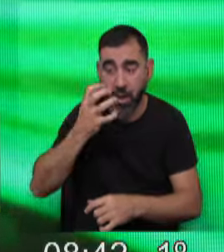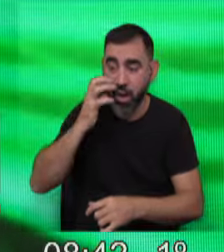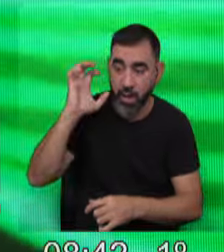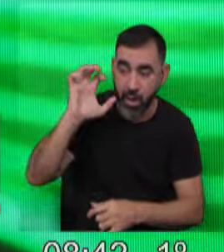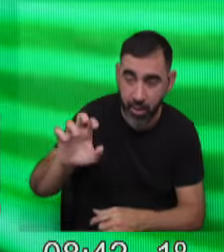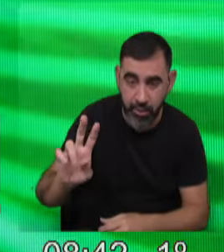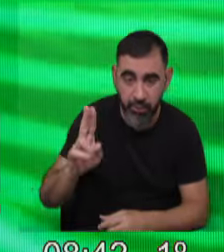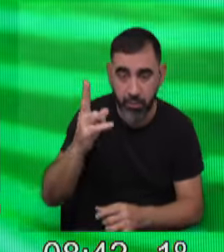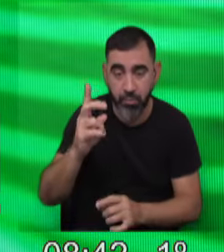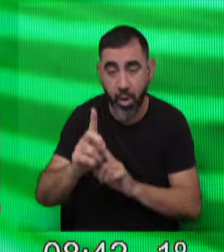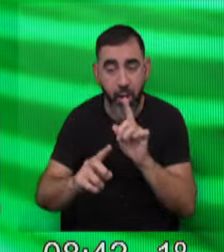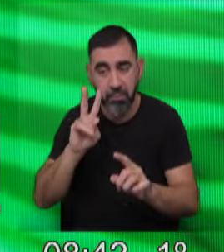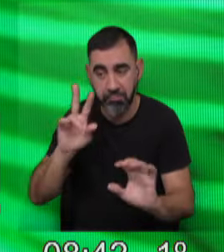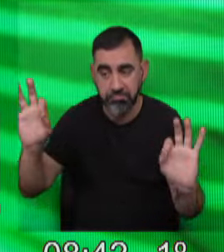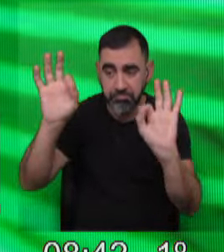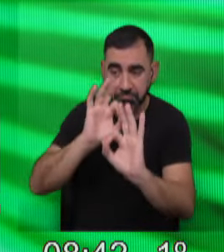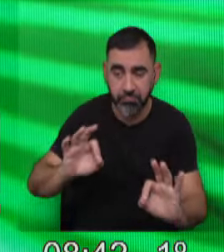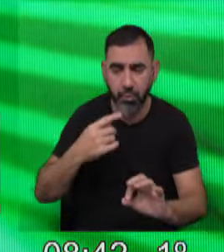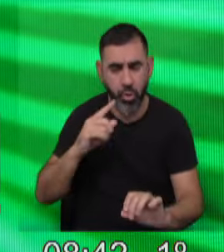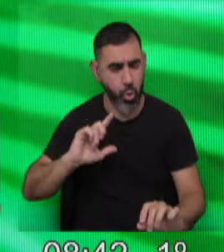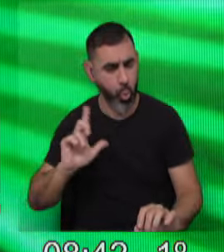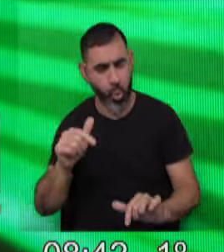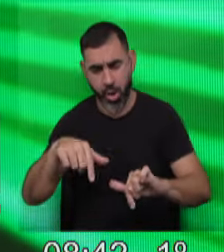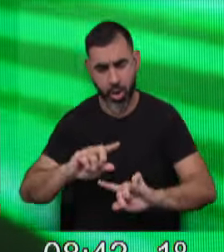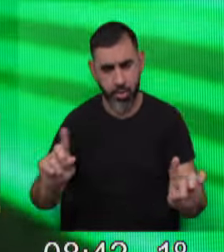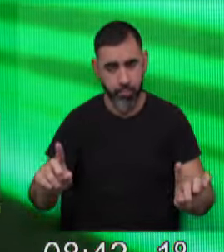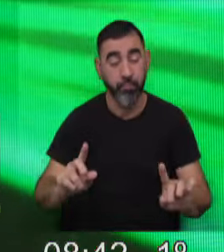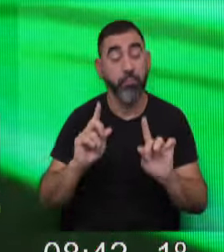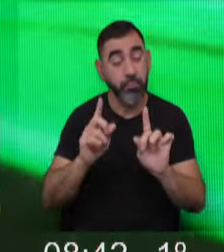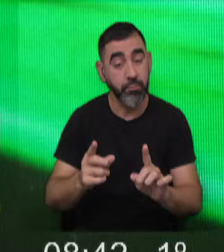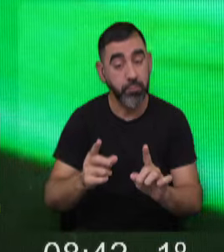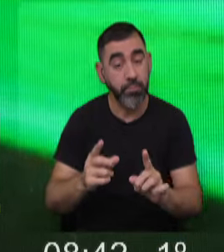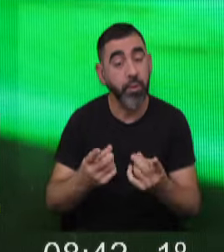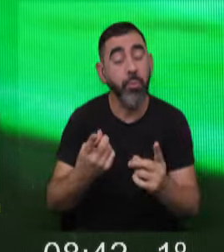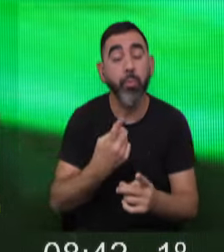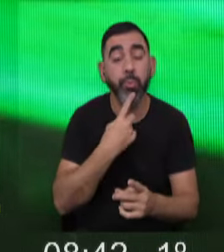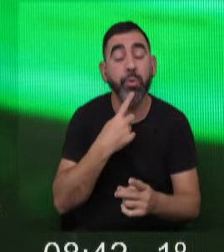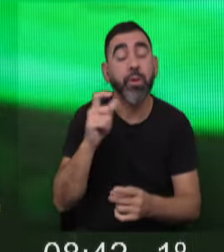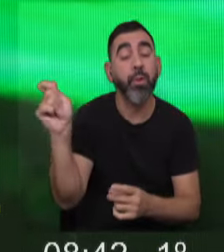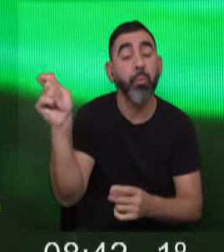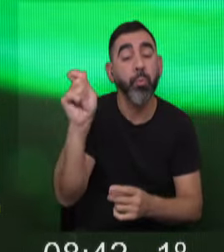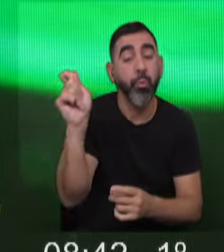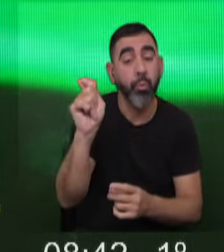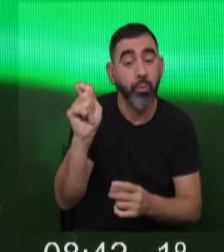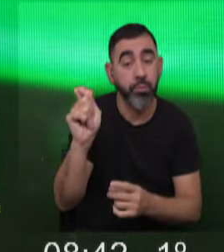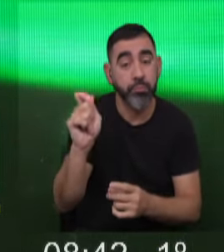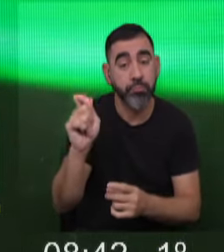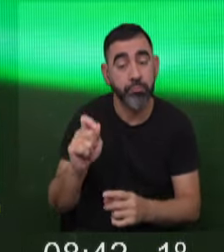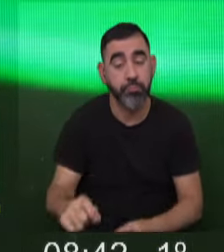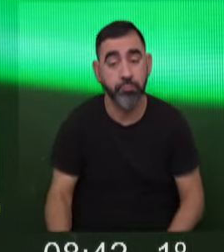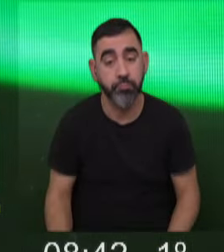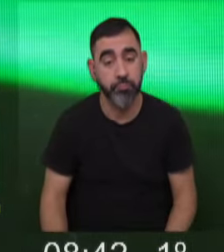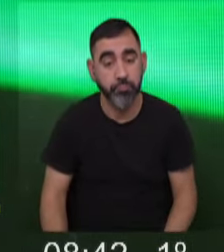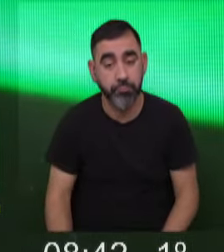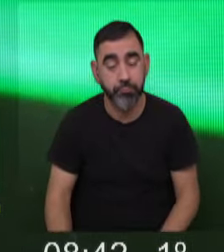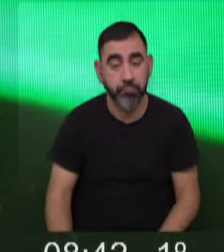que generalmente es bastante invisibilizado y hasta negado, y también específicamente después qué pasa con la política pública, que es un interés más específico y